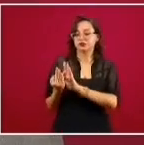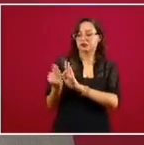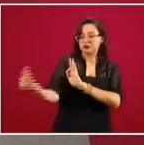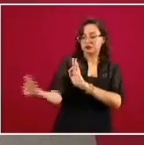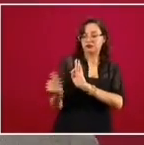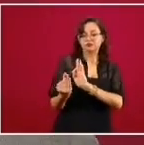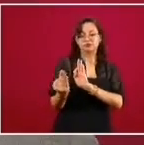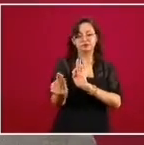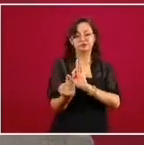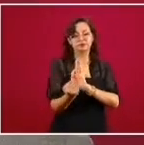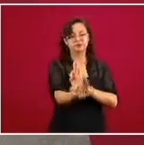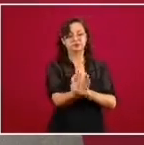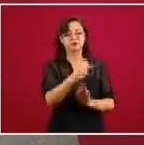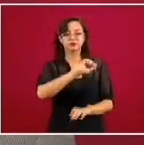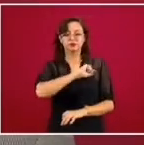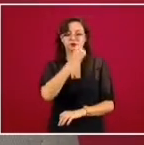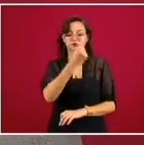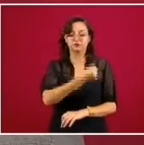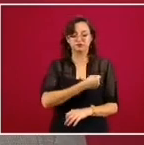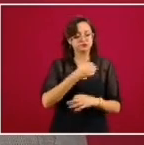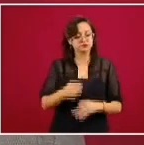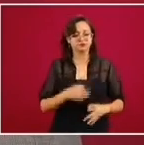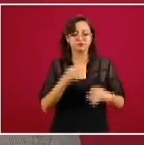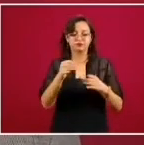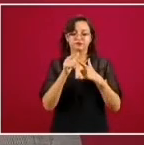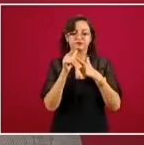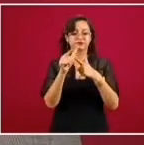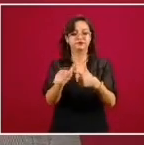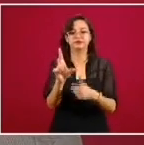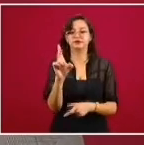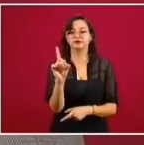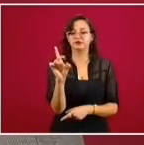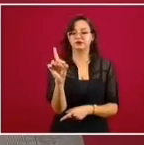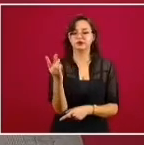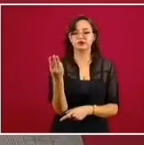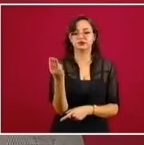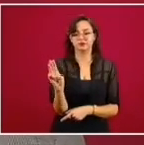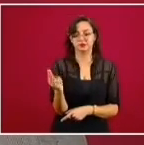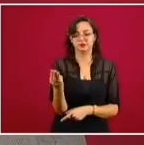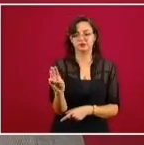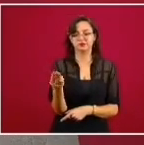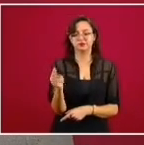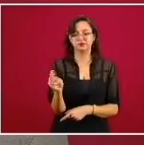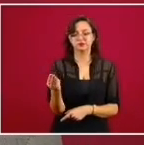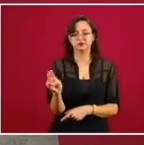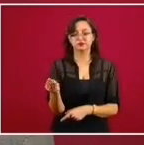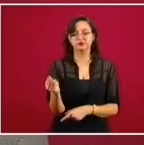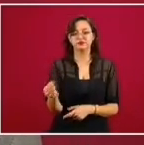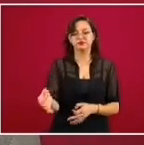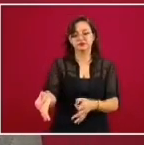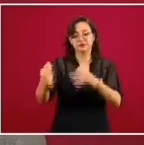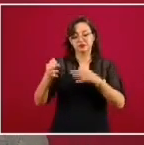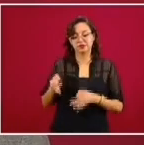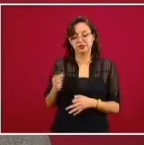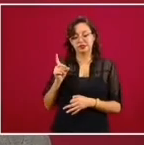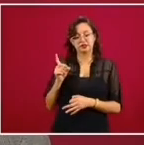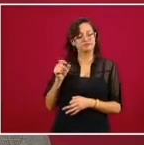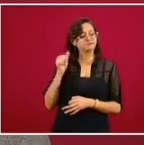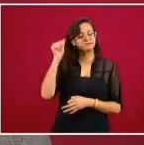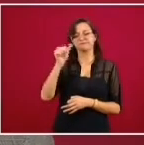Sana Distancia, pero extenderla hasta el 30 de mayo. Originalmente estipulada al 30 de